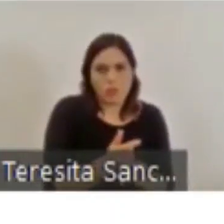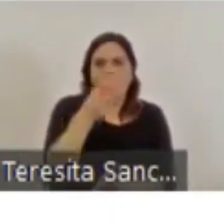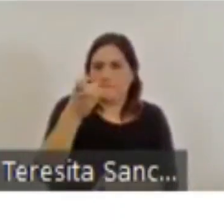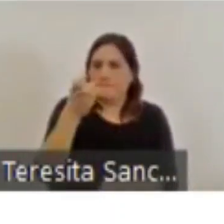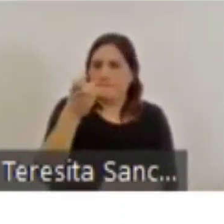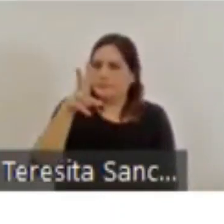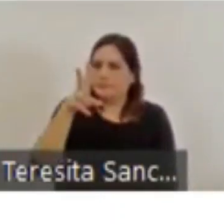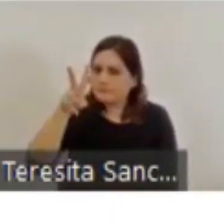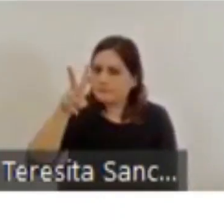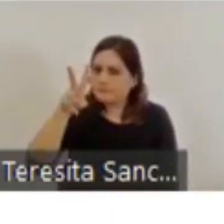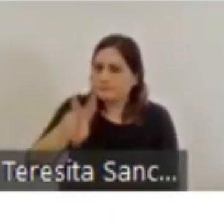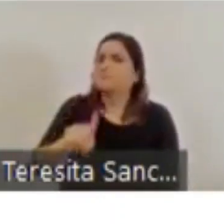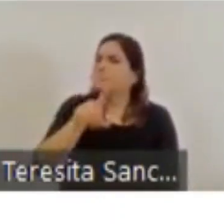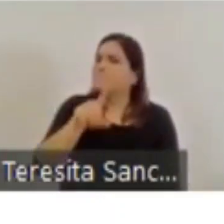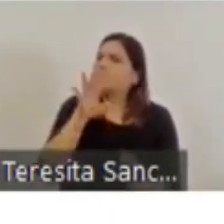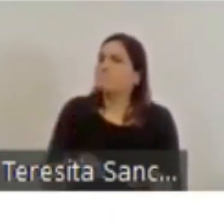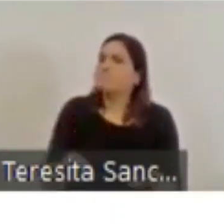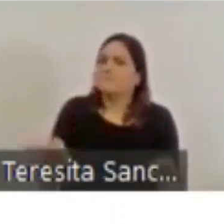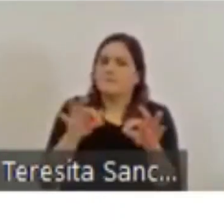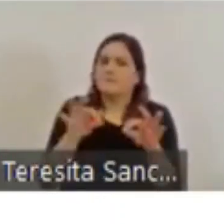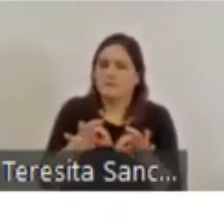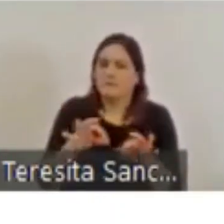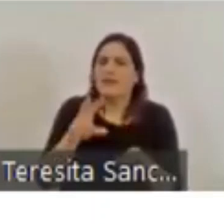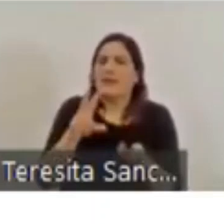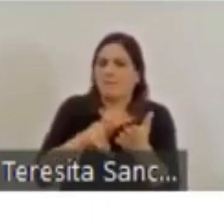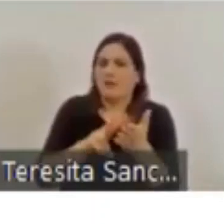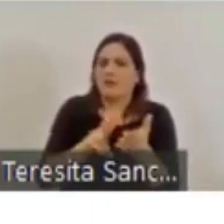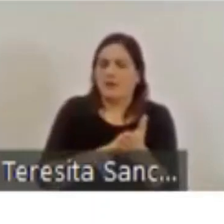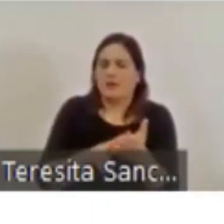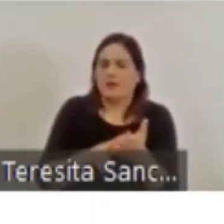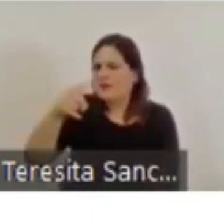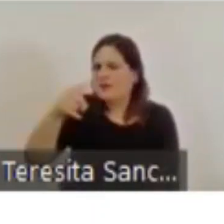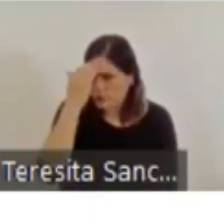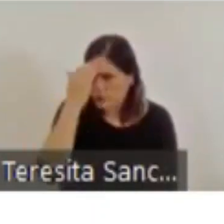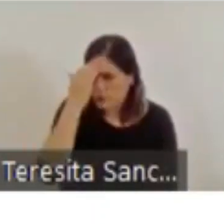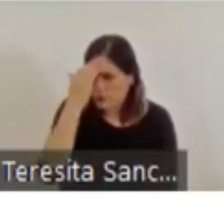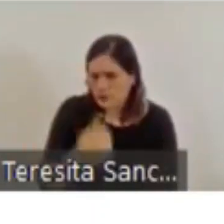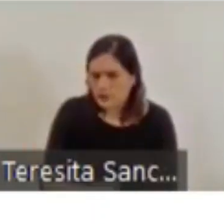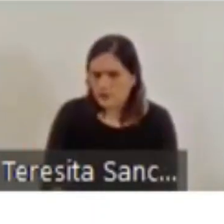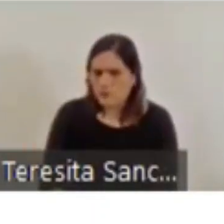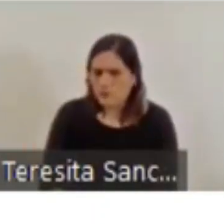extraordinario, no sé si ustedes conozcan